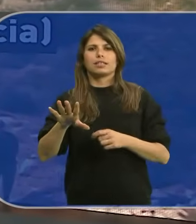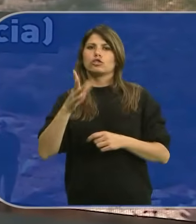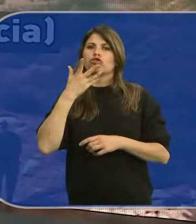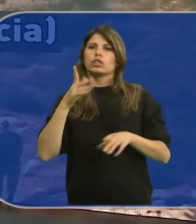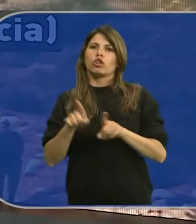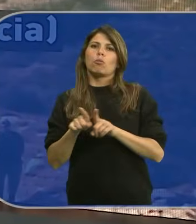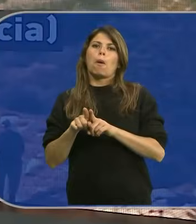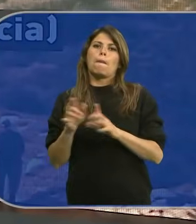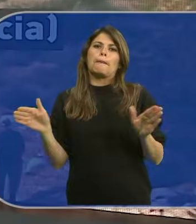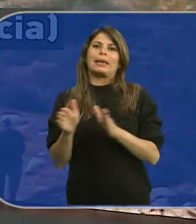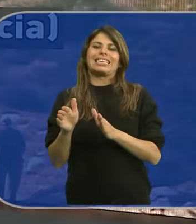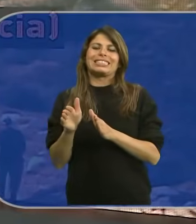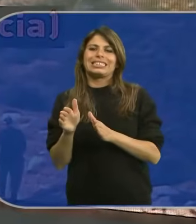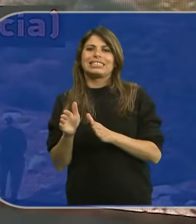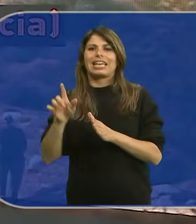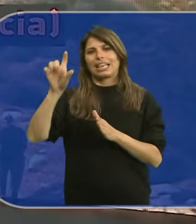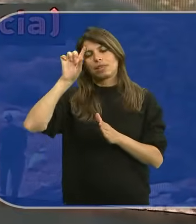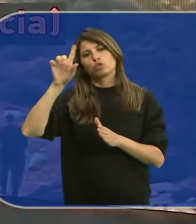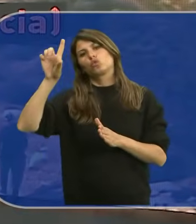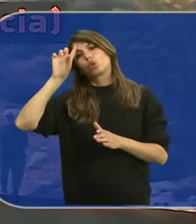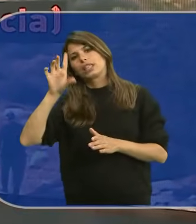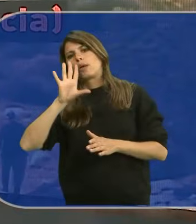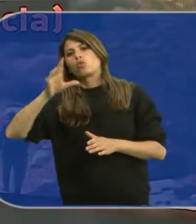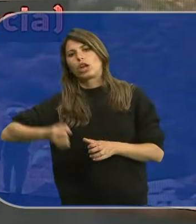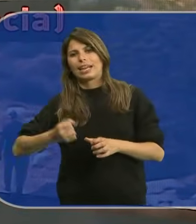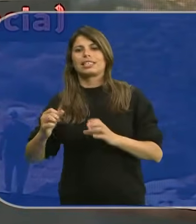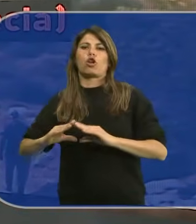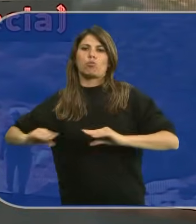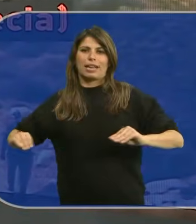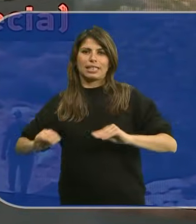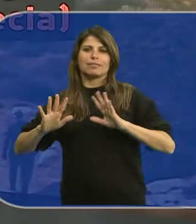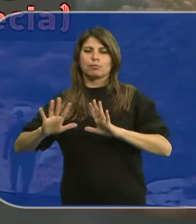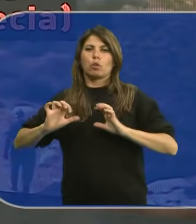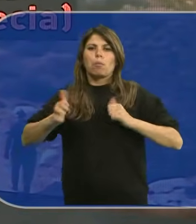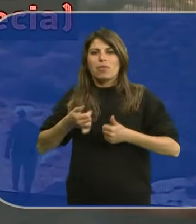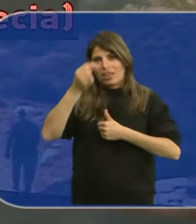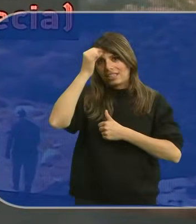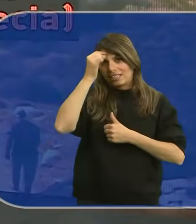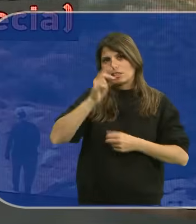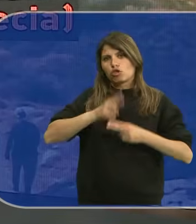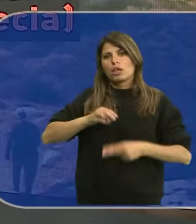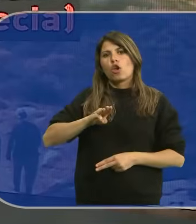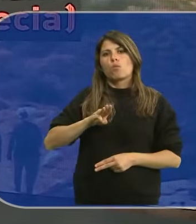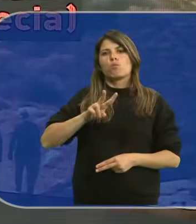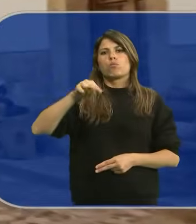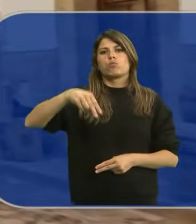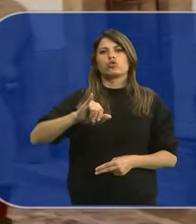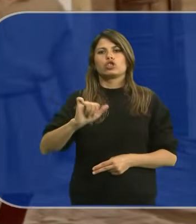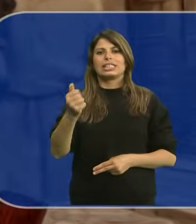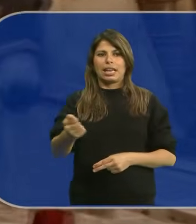como la Pequeña Egipto, Turquía, Bulgaria y Rumanía, pero procedían de una región de la India conocida como Punjab.